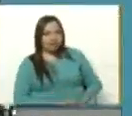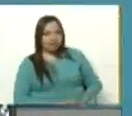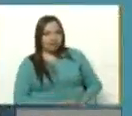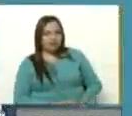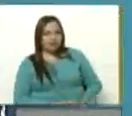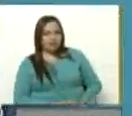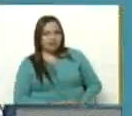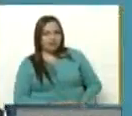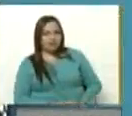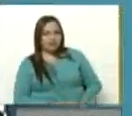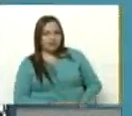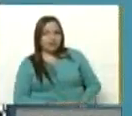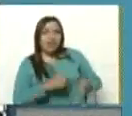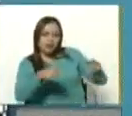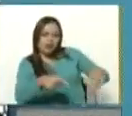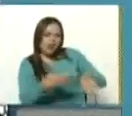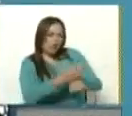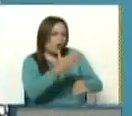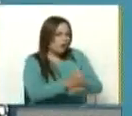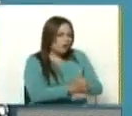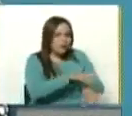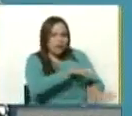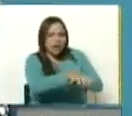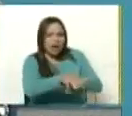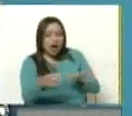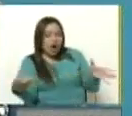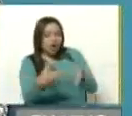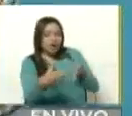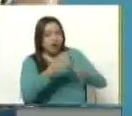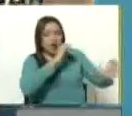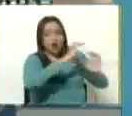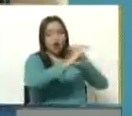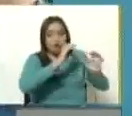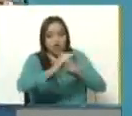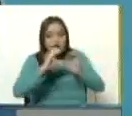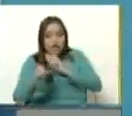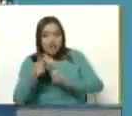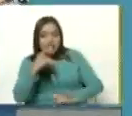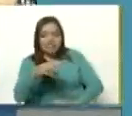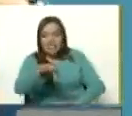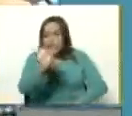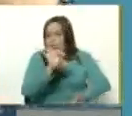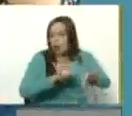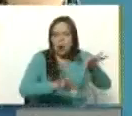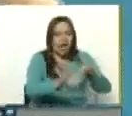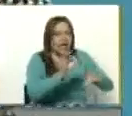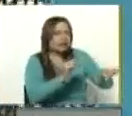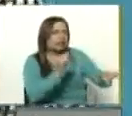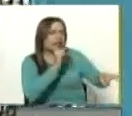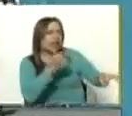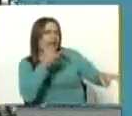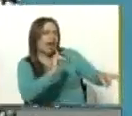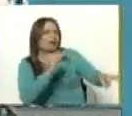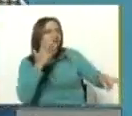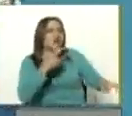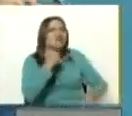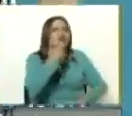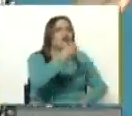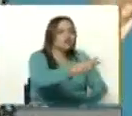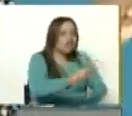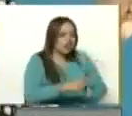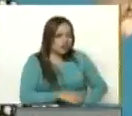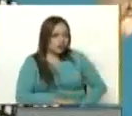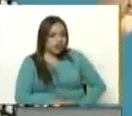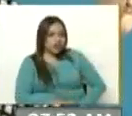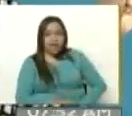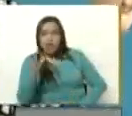también por culpa en gran parte de los medios comunicativos que escojan a representantes, a voceros, que no